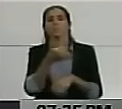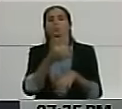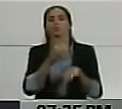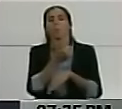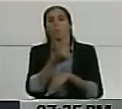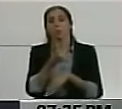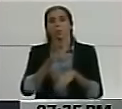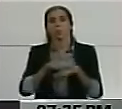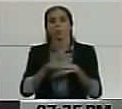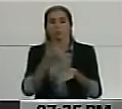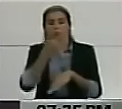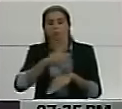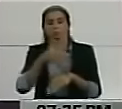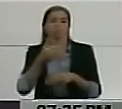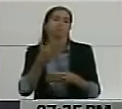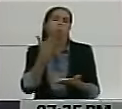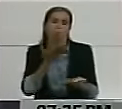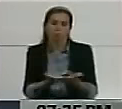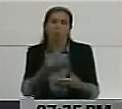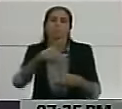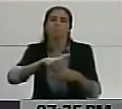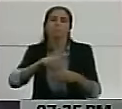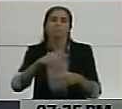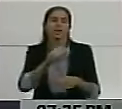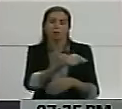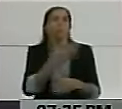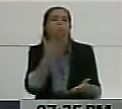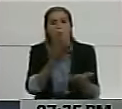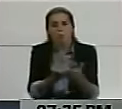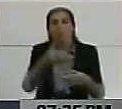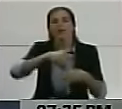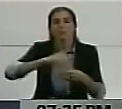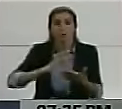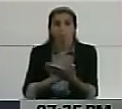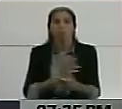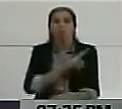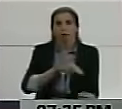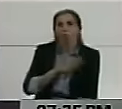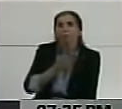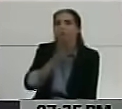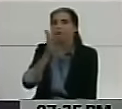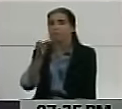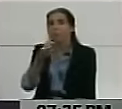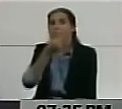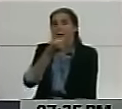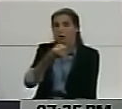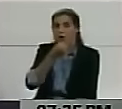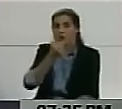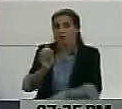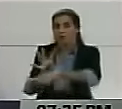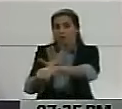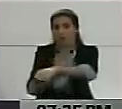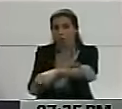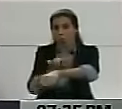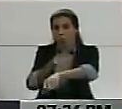del revocatorio. En este video, nosotros fuimos hasta allá con los micrófonos de